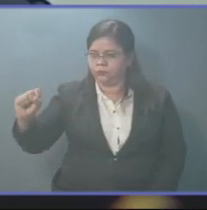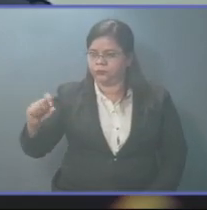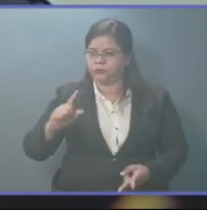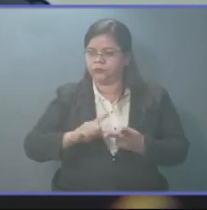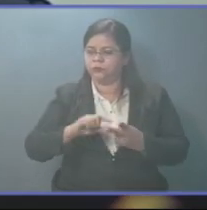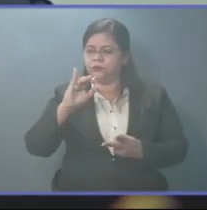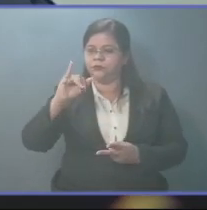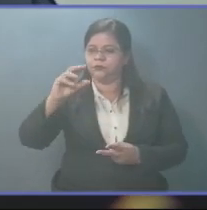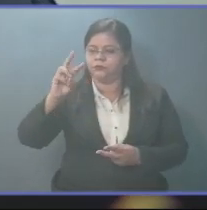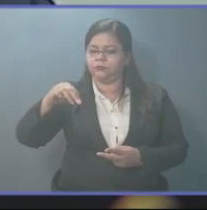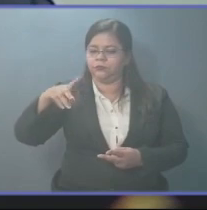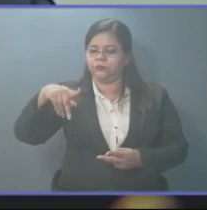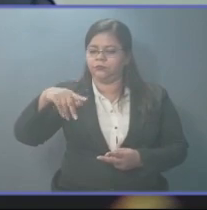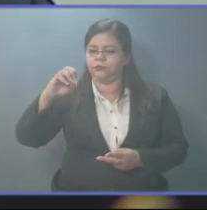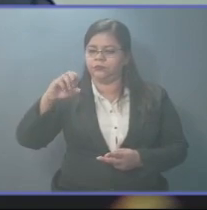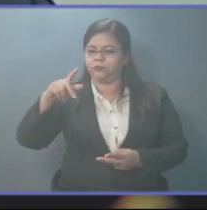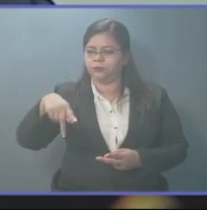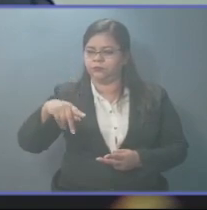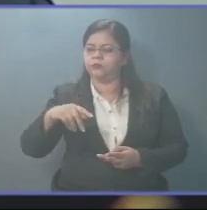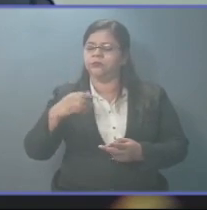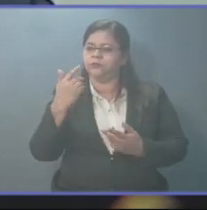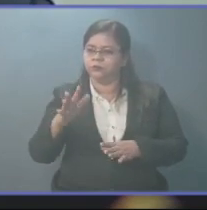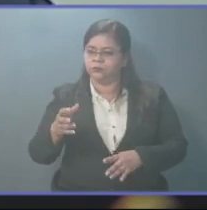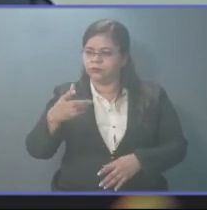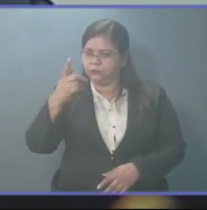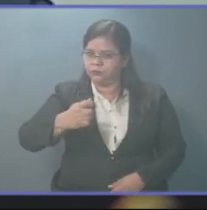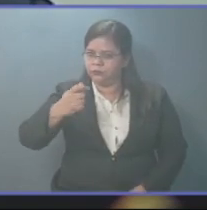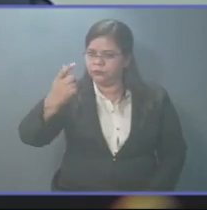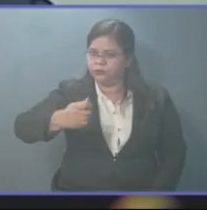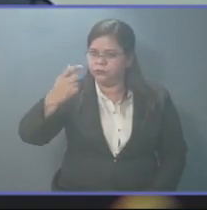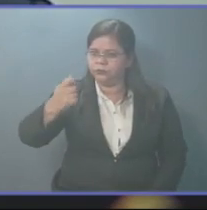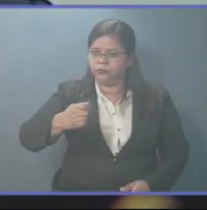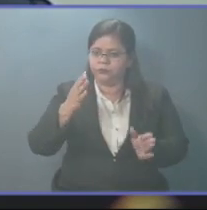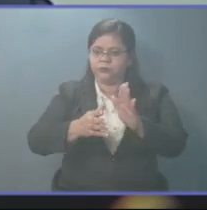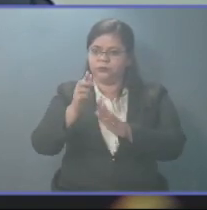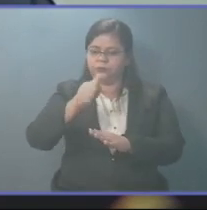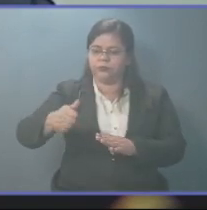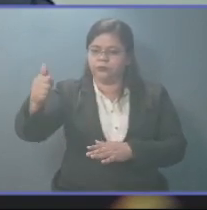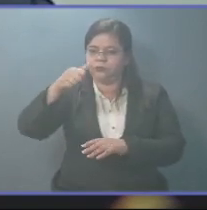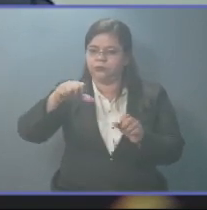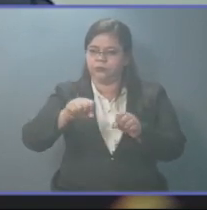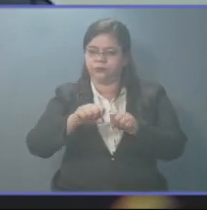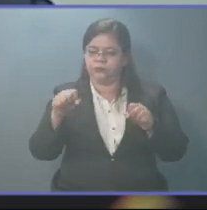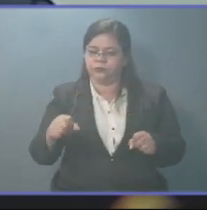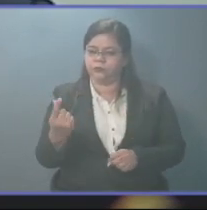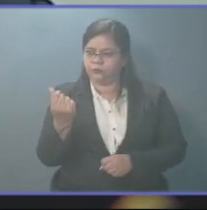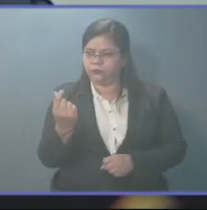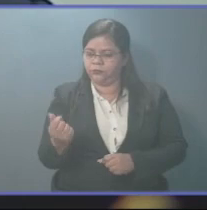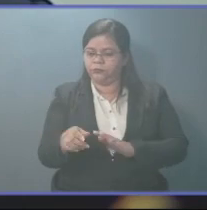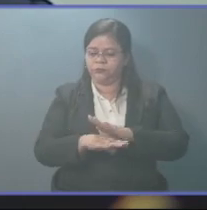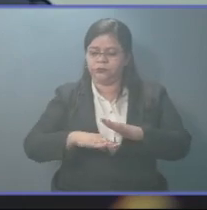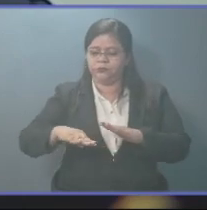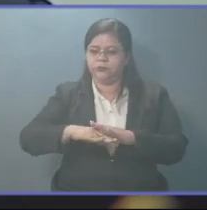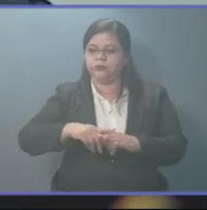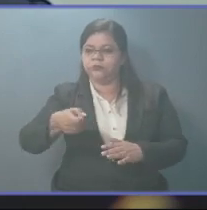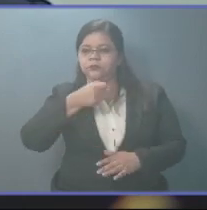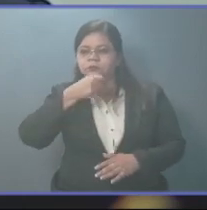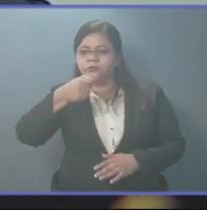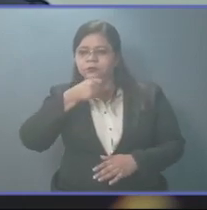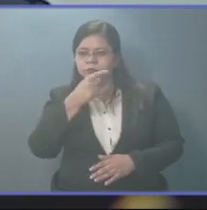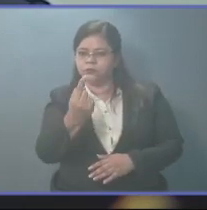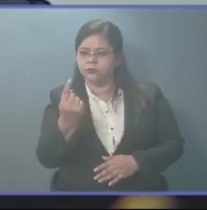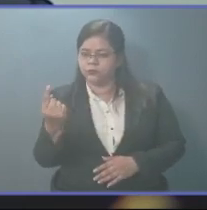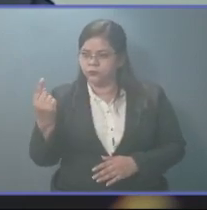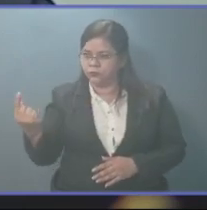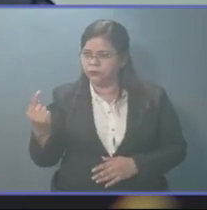el INPEP deberán remitir mensualmente a la superintendencia la base de datos de sus afiliados y